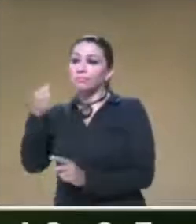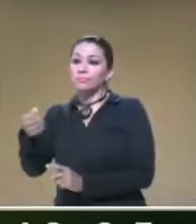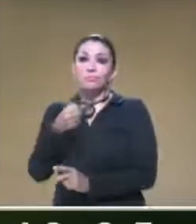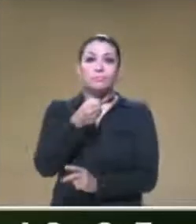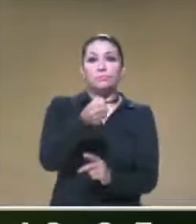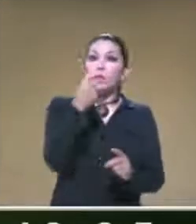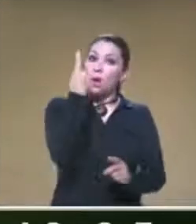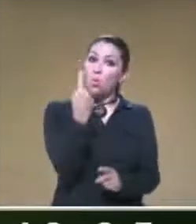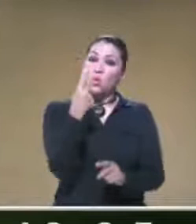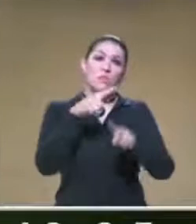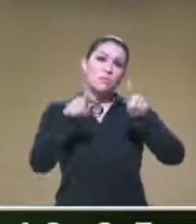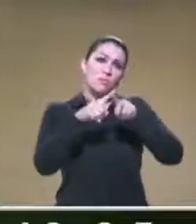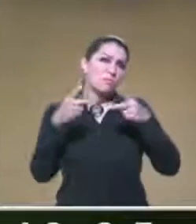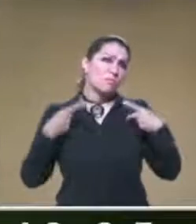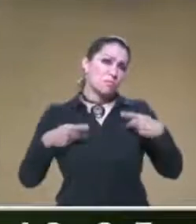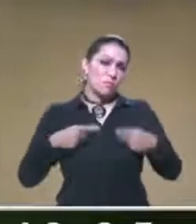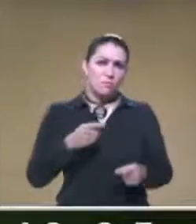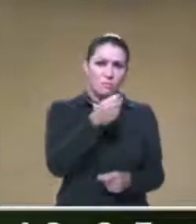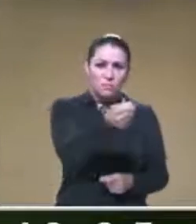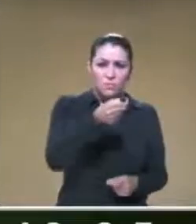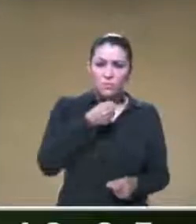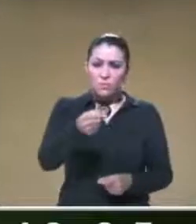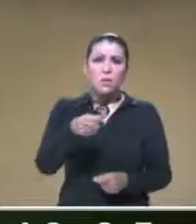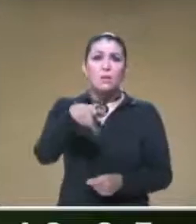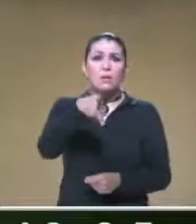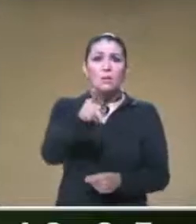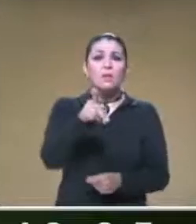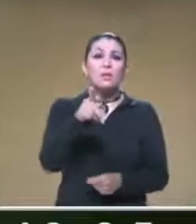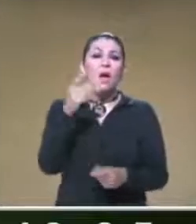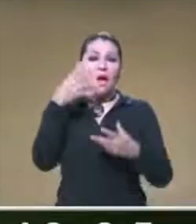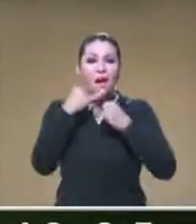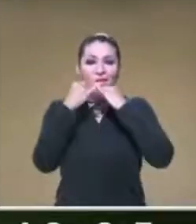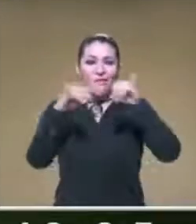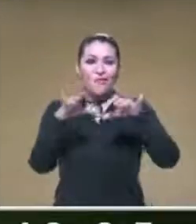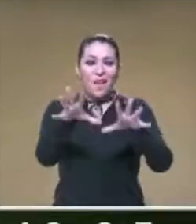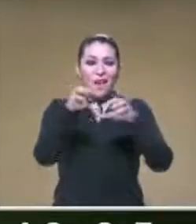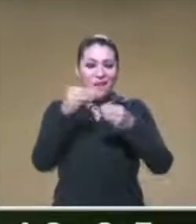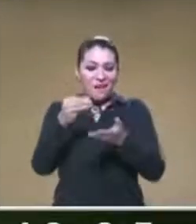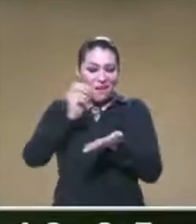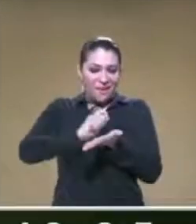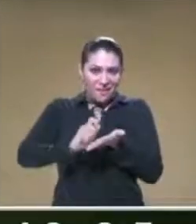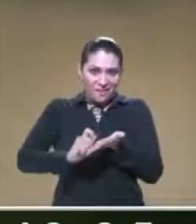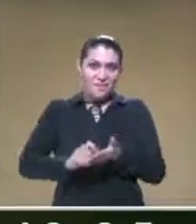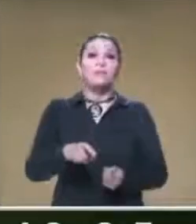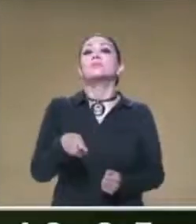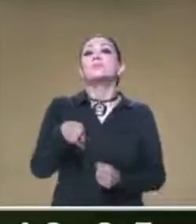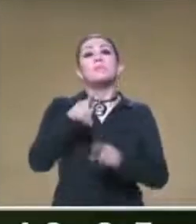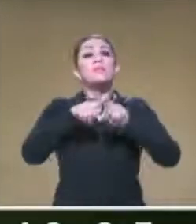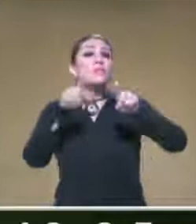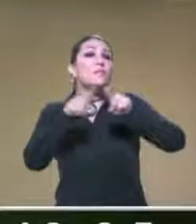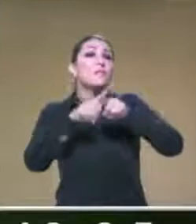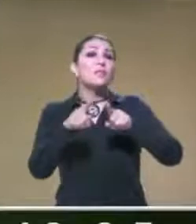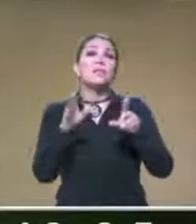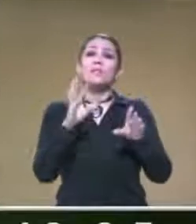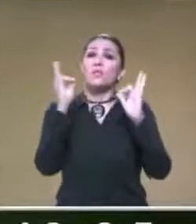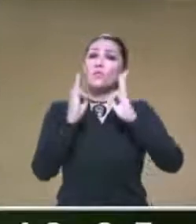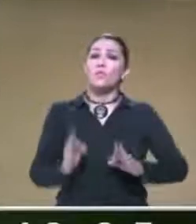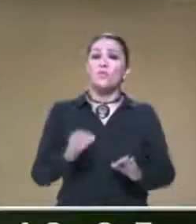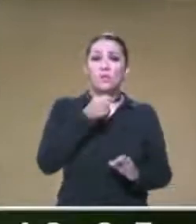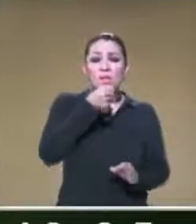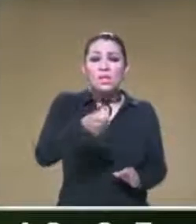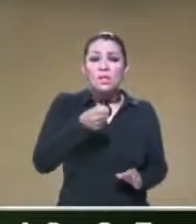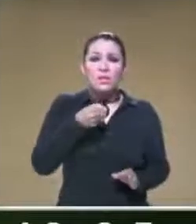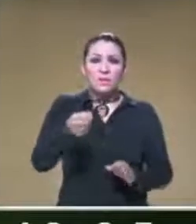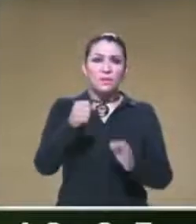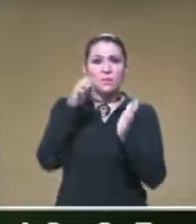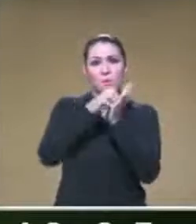obtener información. Pero ¿qué tipo de entrevistas existen? Tenemos diferentes tipos de entrevistas. Hay entrevistas laborales, en las